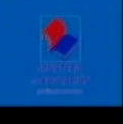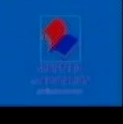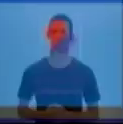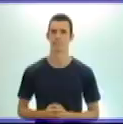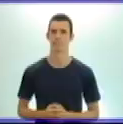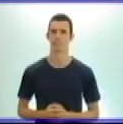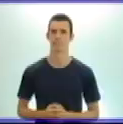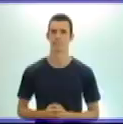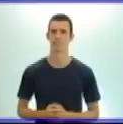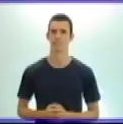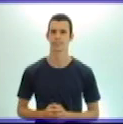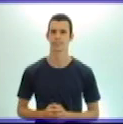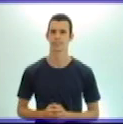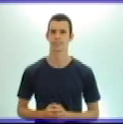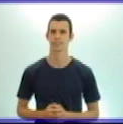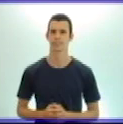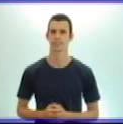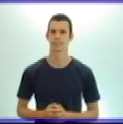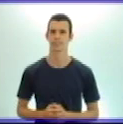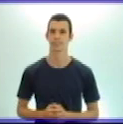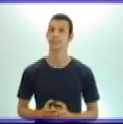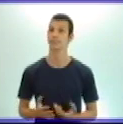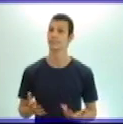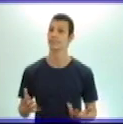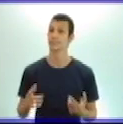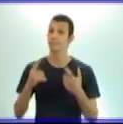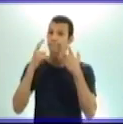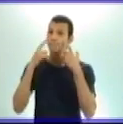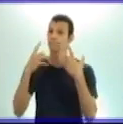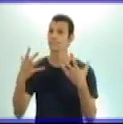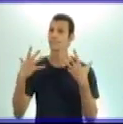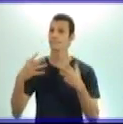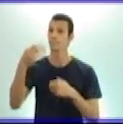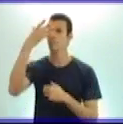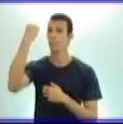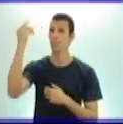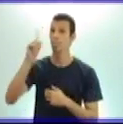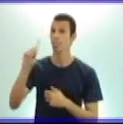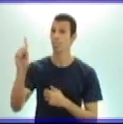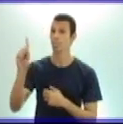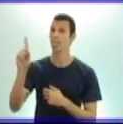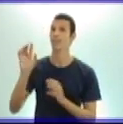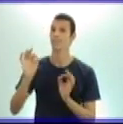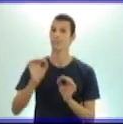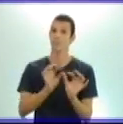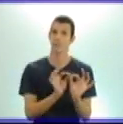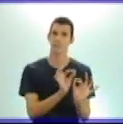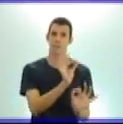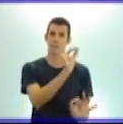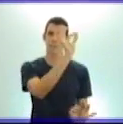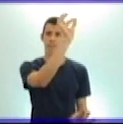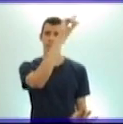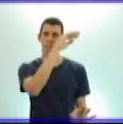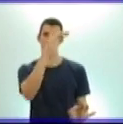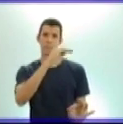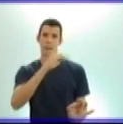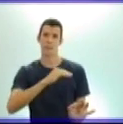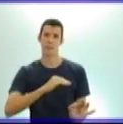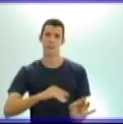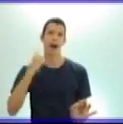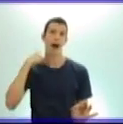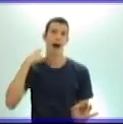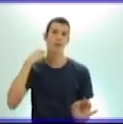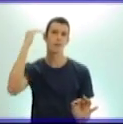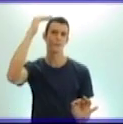Como ves, no olvides ubicar en la línea del tiempo la fecha en que